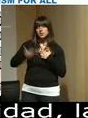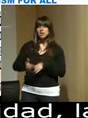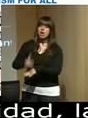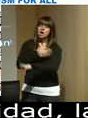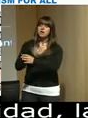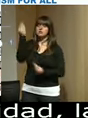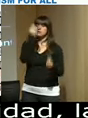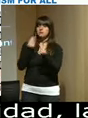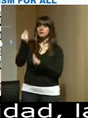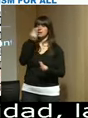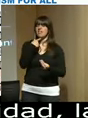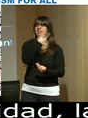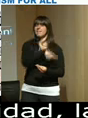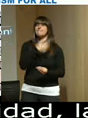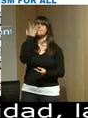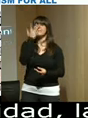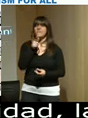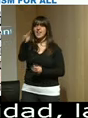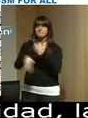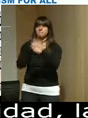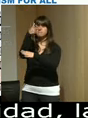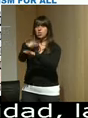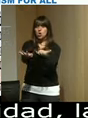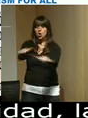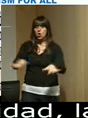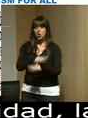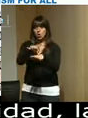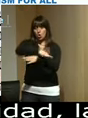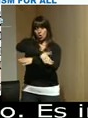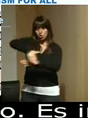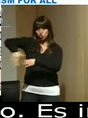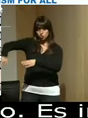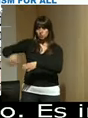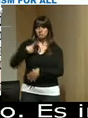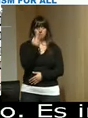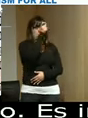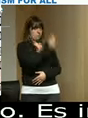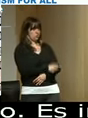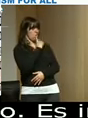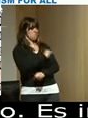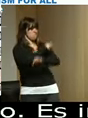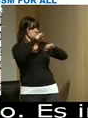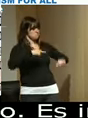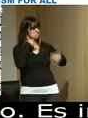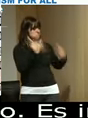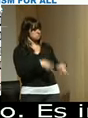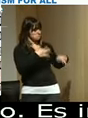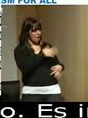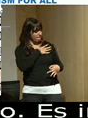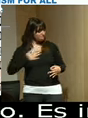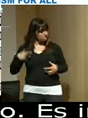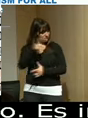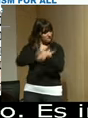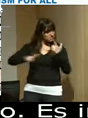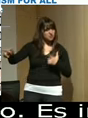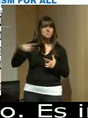existe preferencia por los destinos costeros. Cuando una persona mayor con un envejecimiento biológico normal decide hacer un viaje,